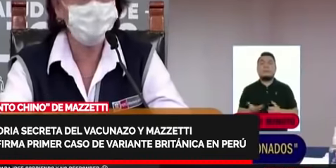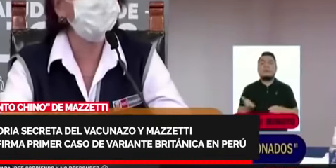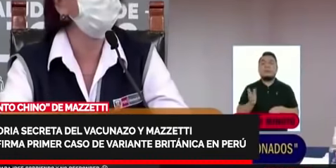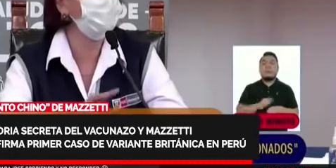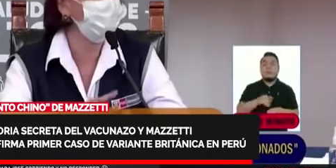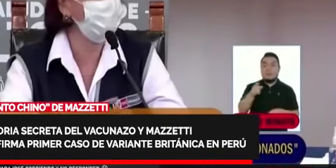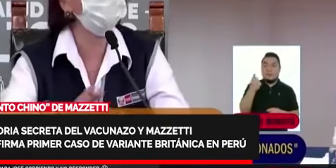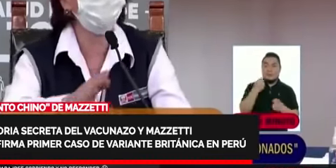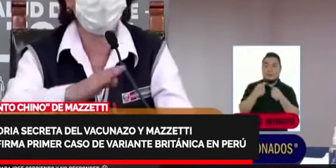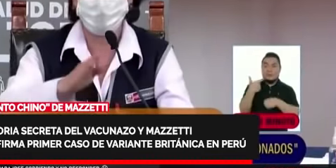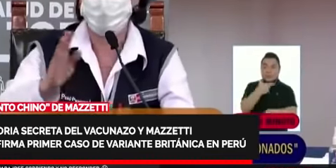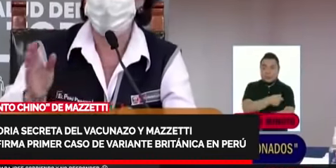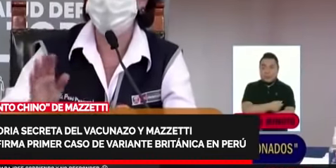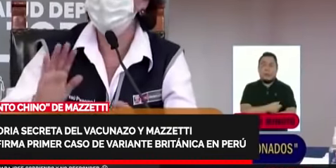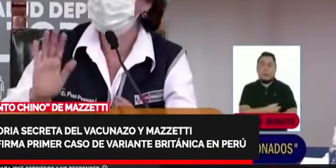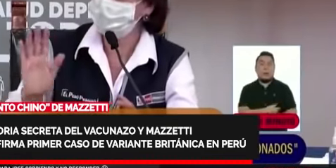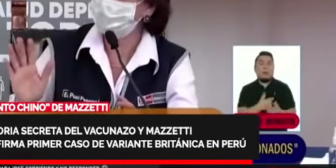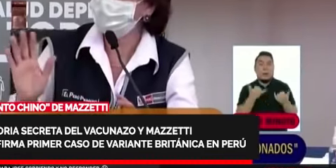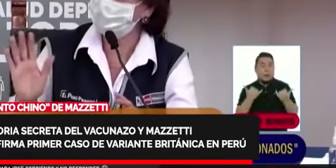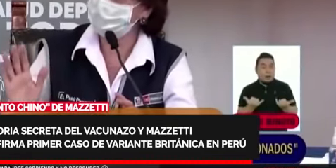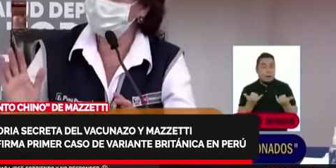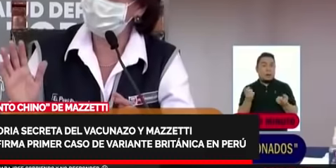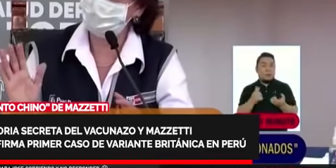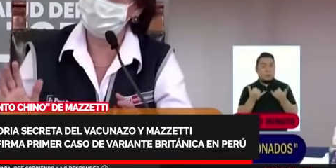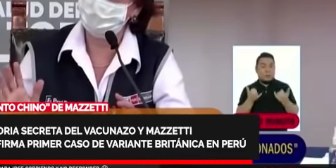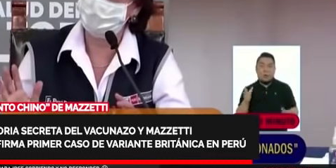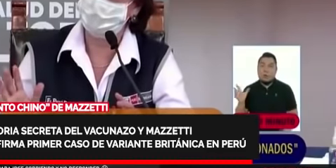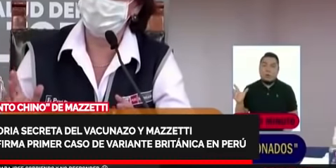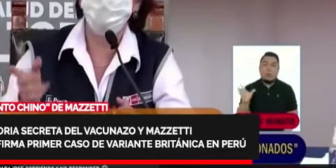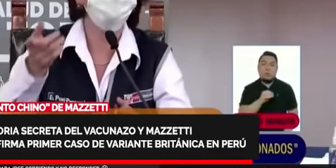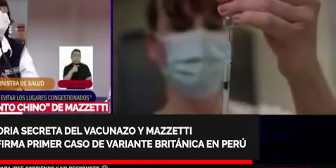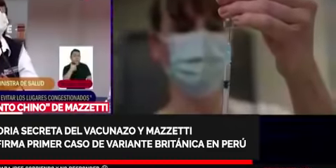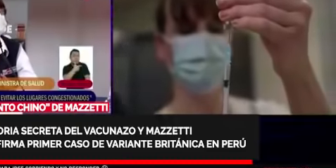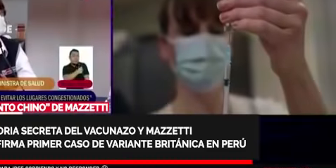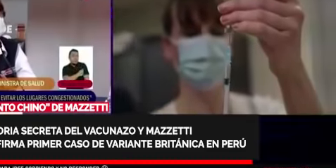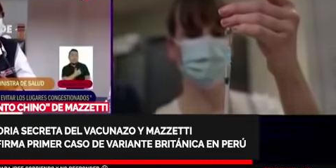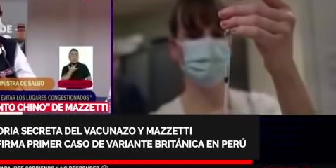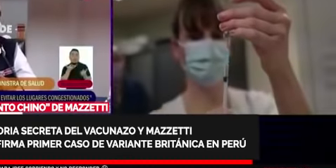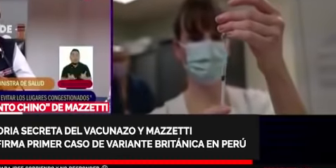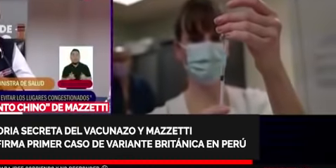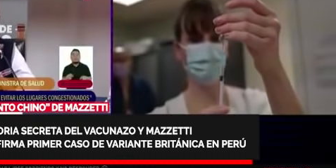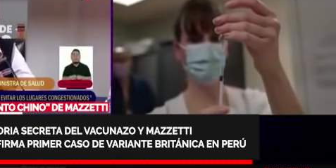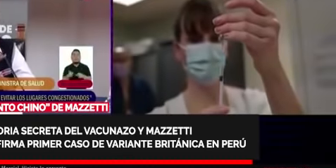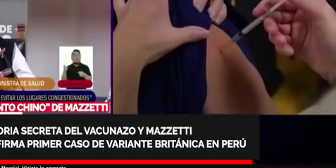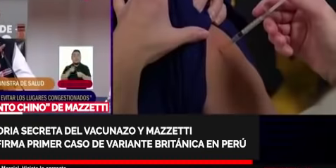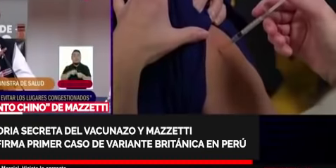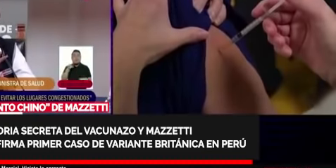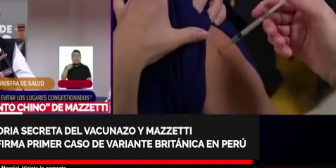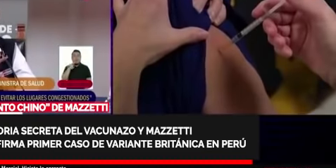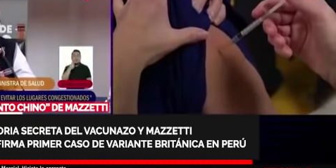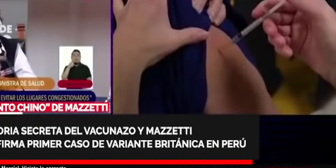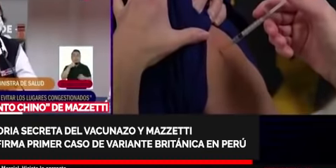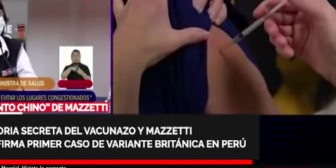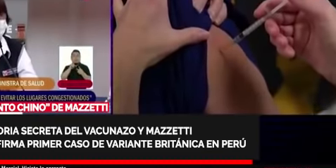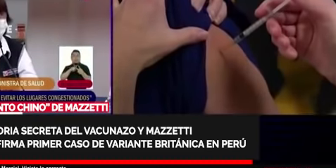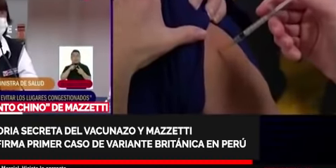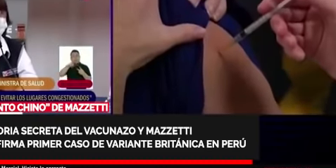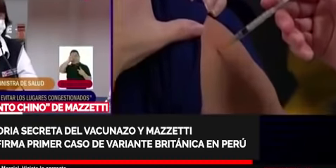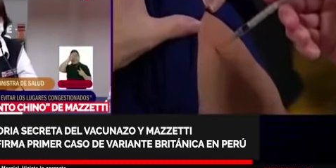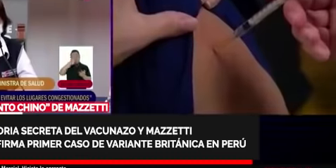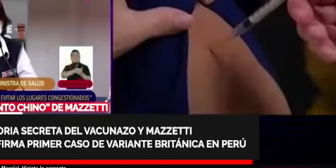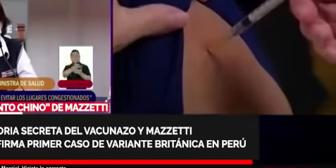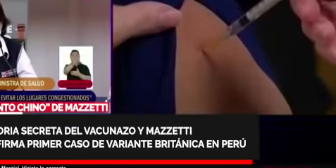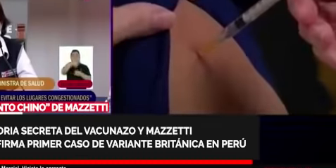las vacunas, hasta el momento en general, todas las vacunas existentes, incluida las dos en las que el Perú